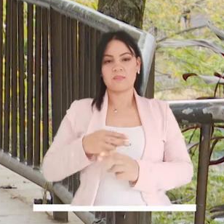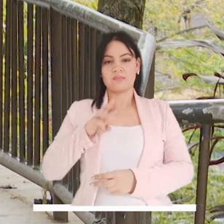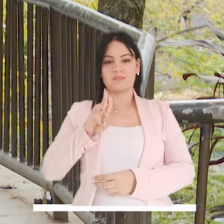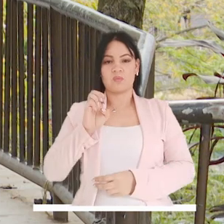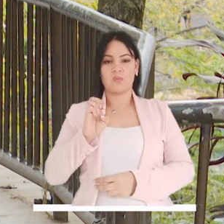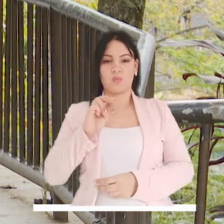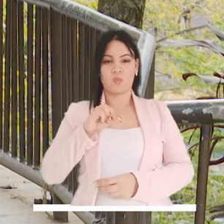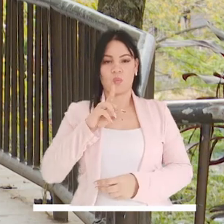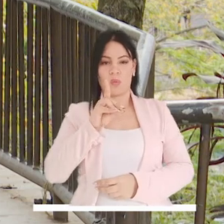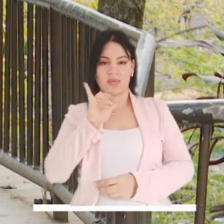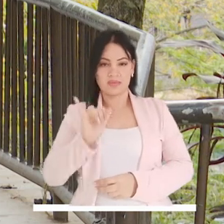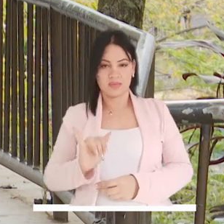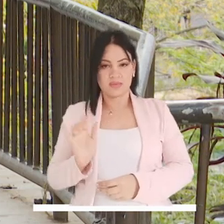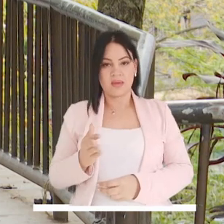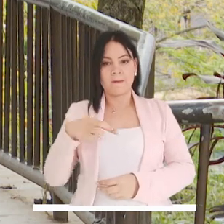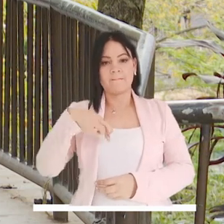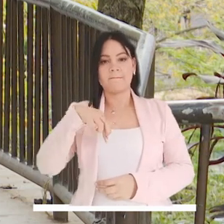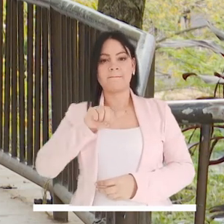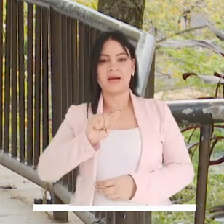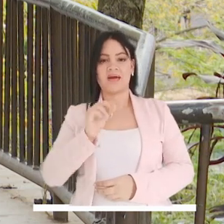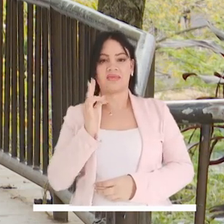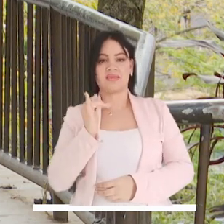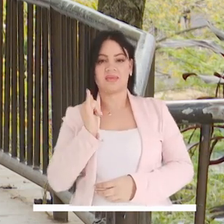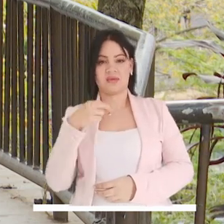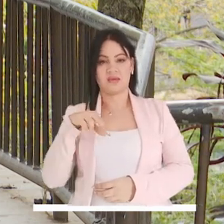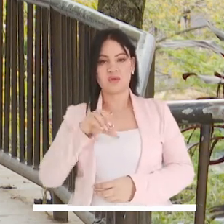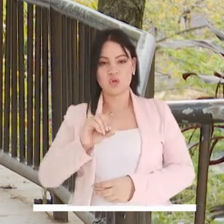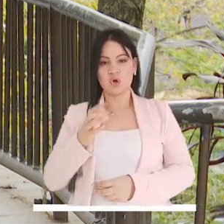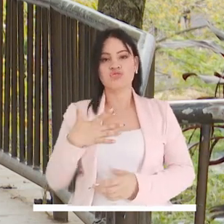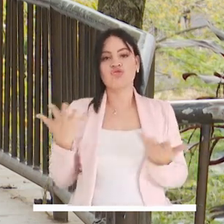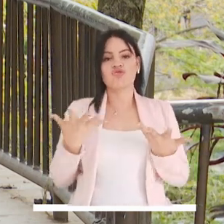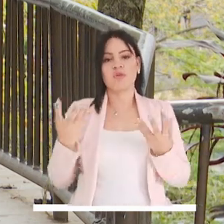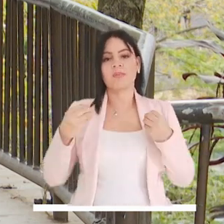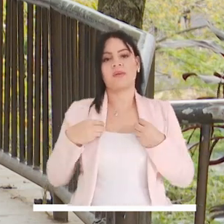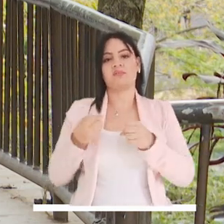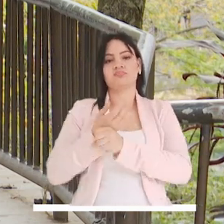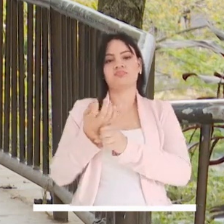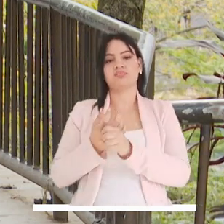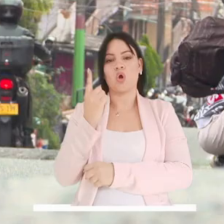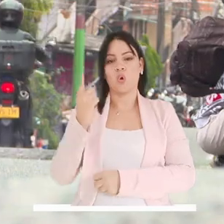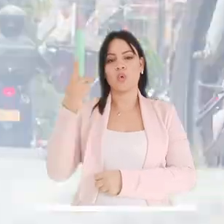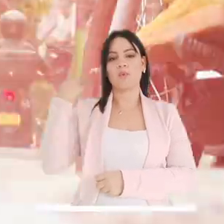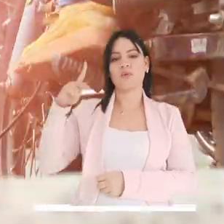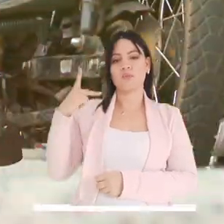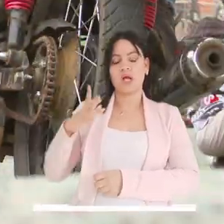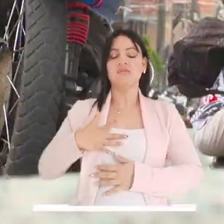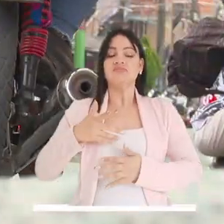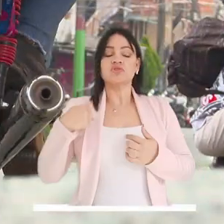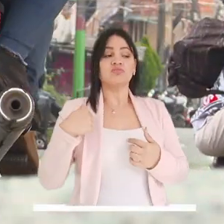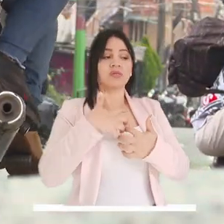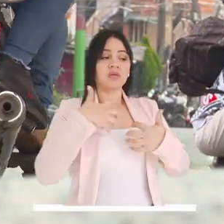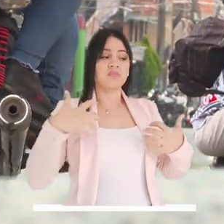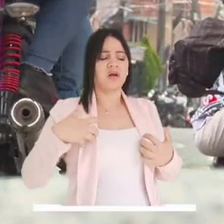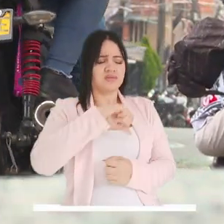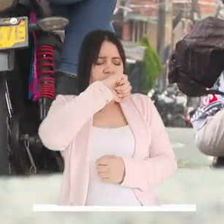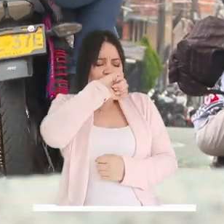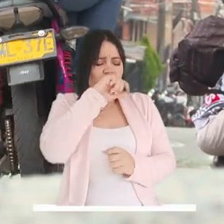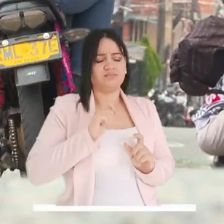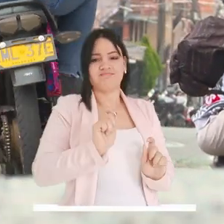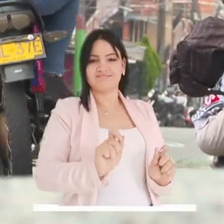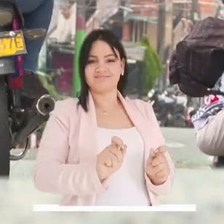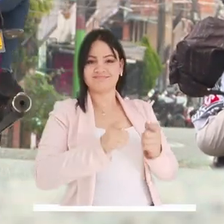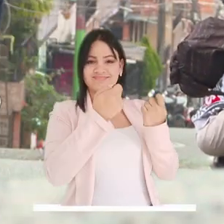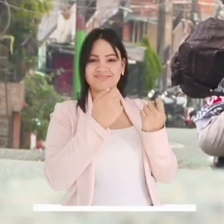nombre es Wendy Patiño, soy de la Comuna 1 Popular, soy rescatista y animalista. La problemática de maltrato